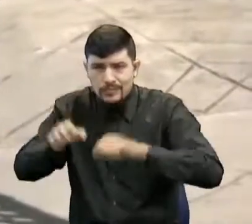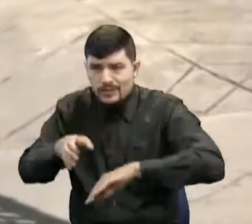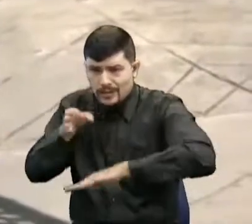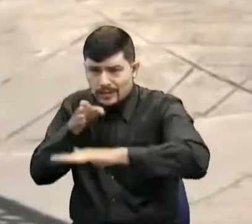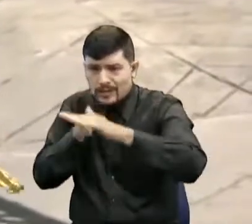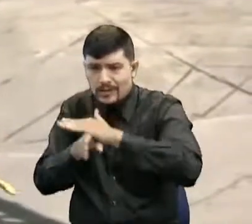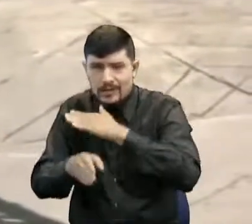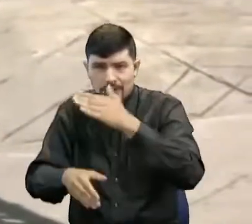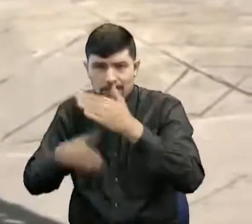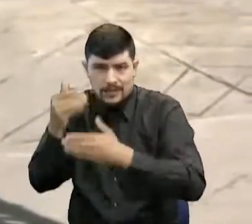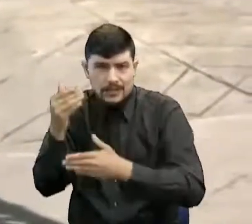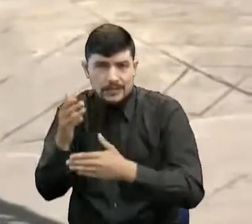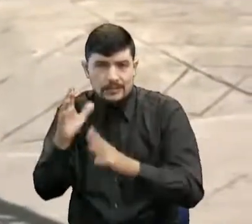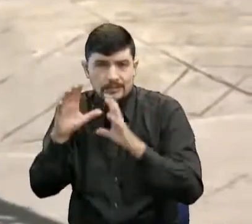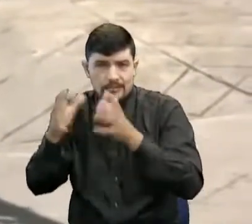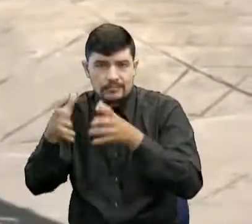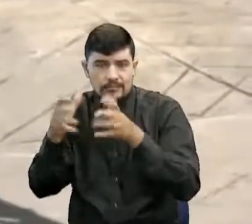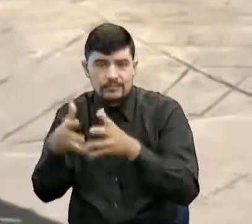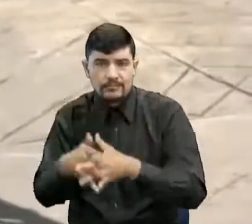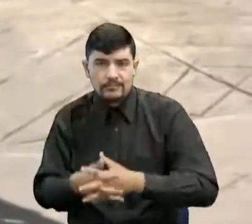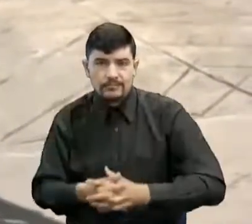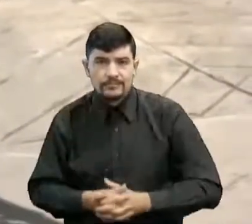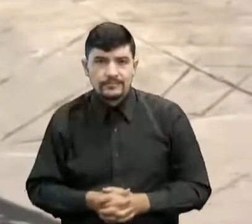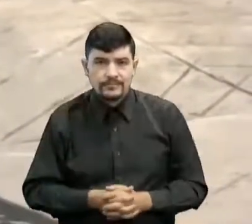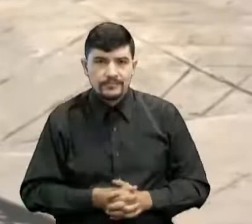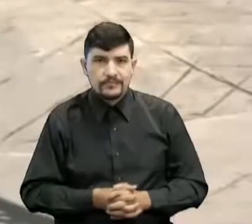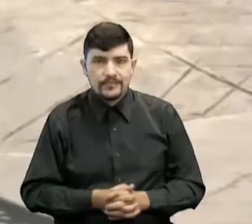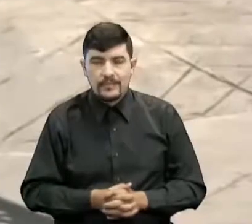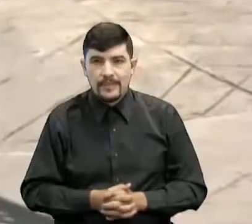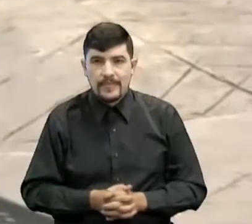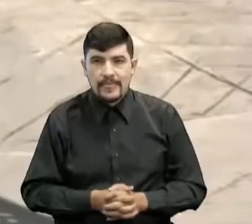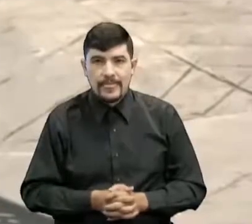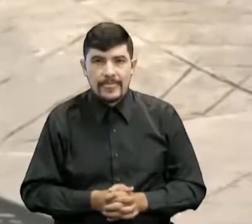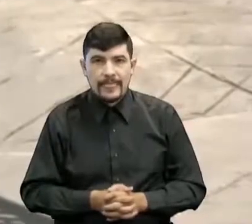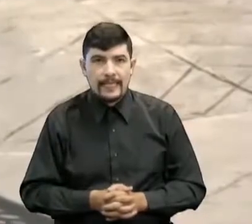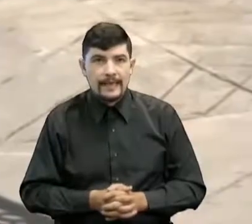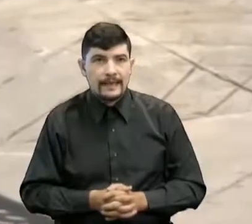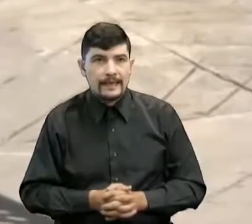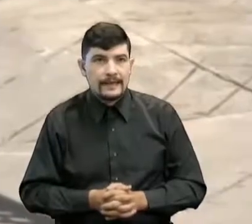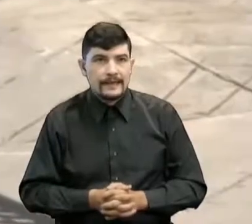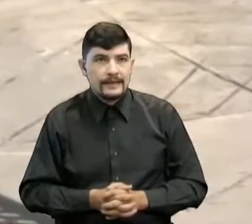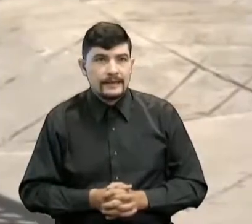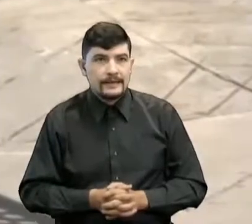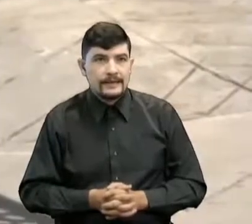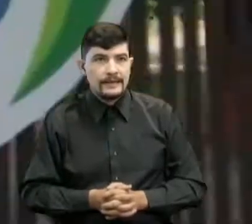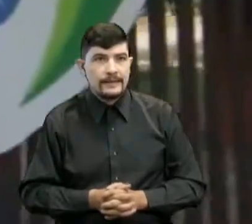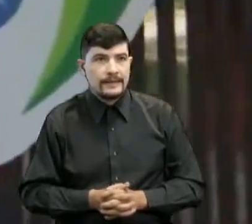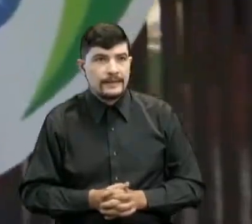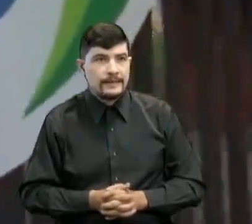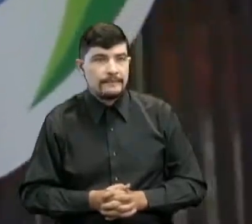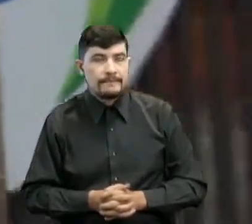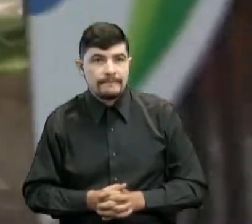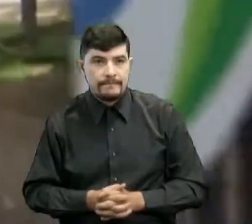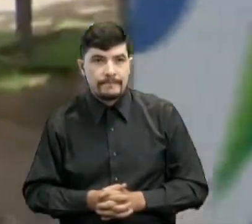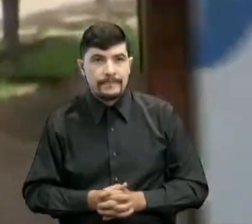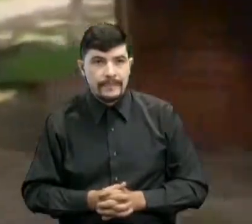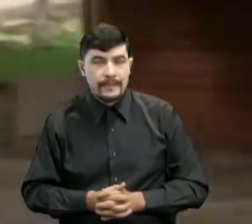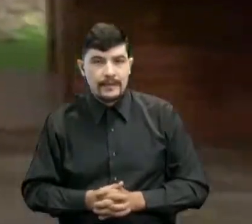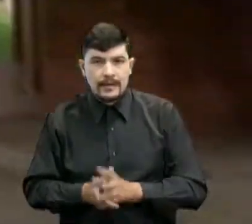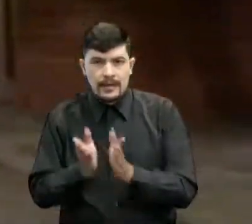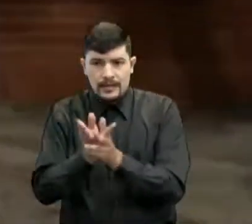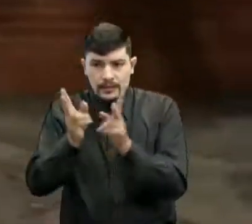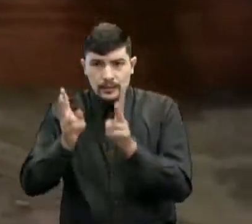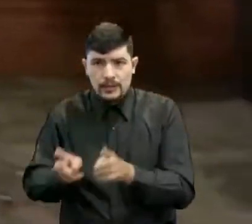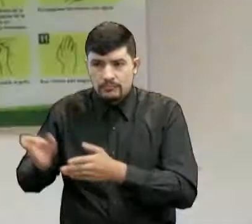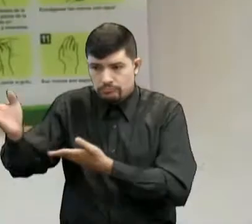el próximo calendario académico con la alternancia para que los niños vuelvan a clases. Los estudiantes serán recibidos